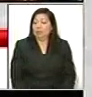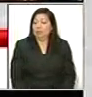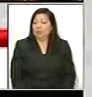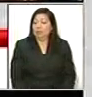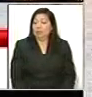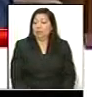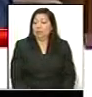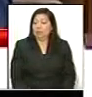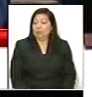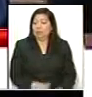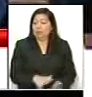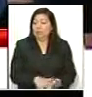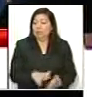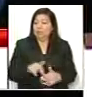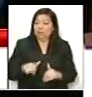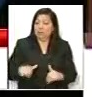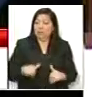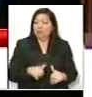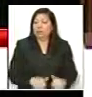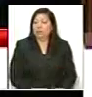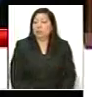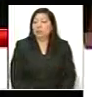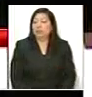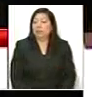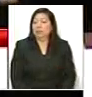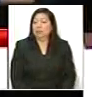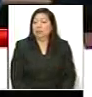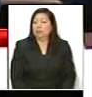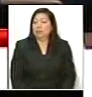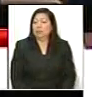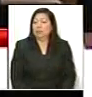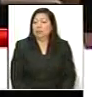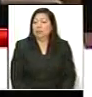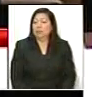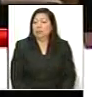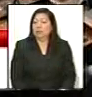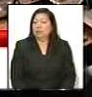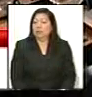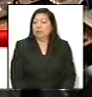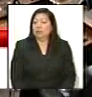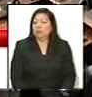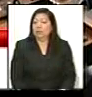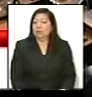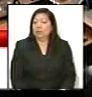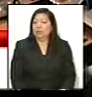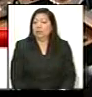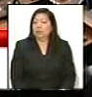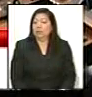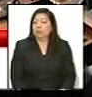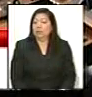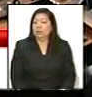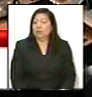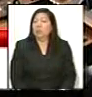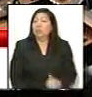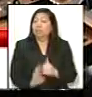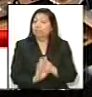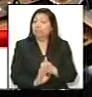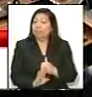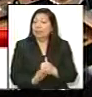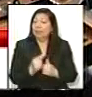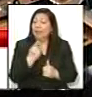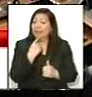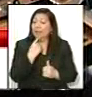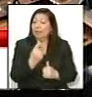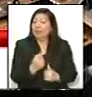ha sido aprobado por mayoría. Presidenta, una pequeña precisión, discúlpenme, por favor. Respaldo el pedido que